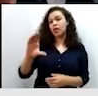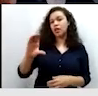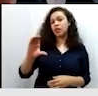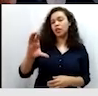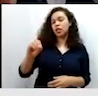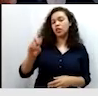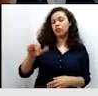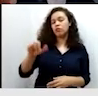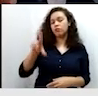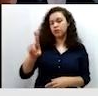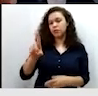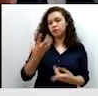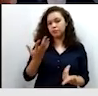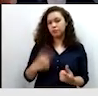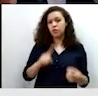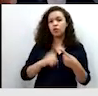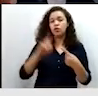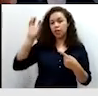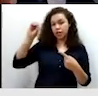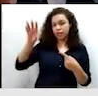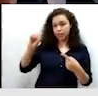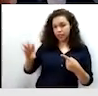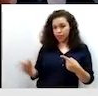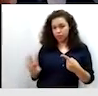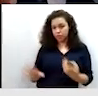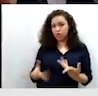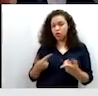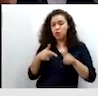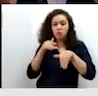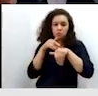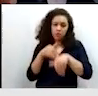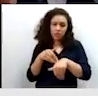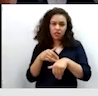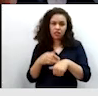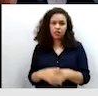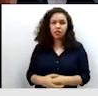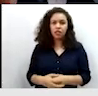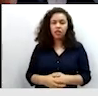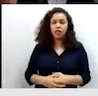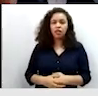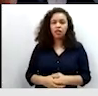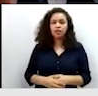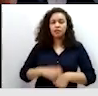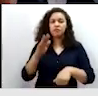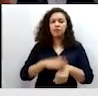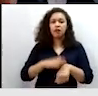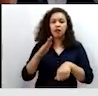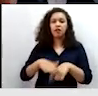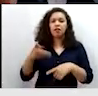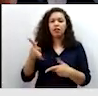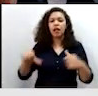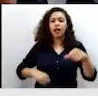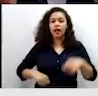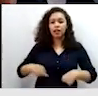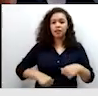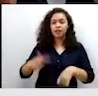Uno, pues seguir el semáforo epidemiológico de la Ciudad de México, sobre todo para ver las aperturas de las actividades